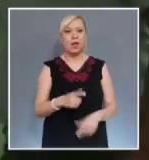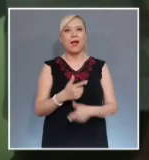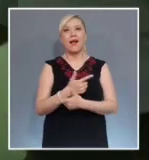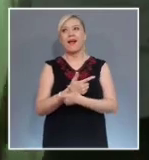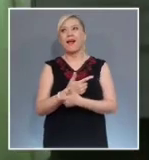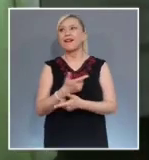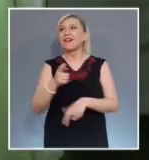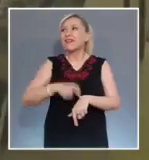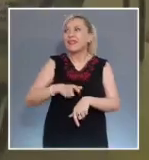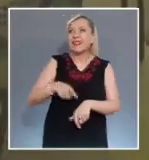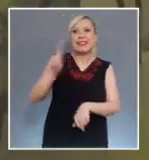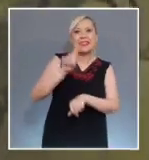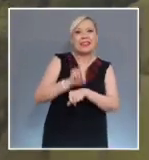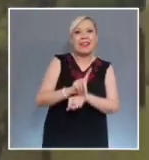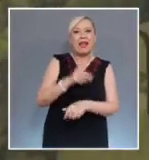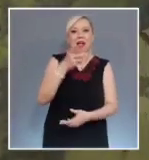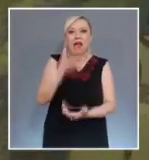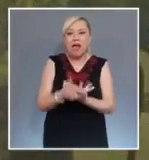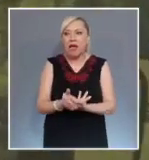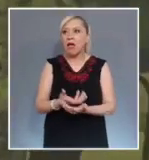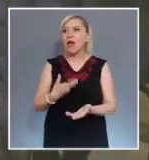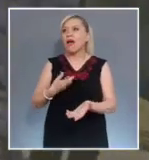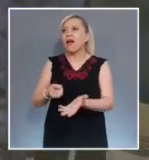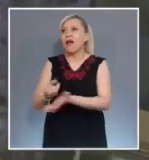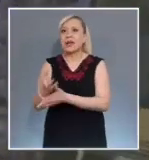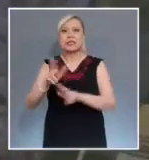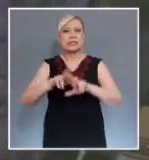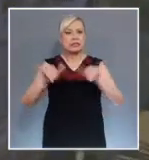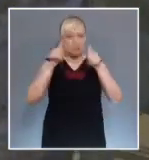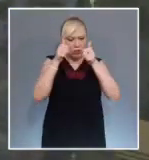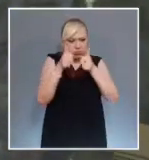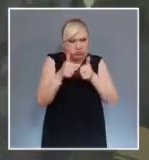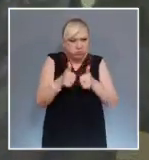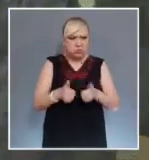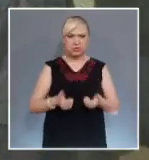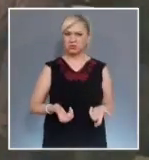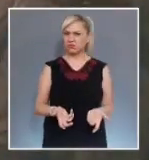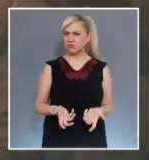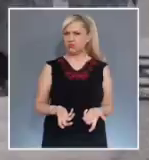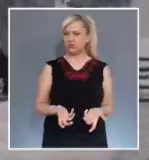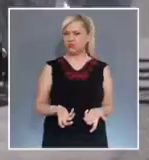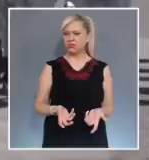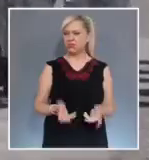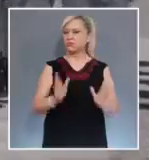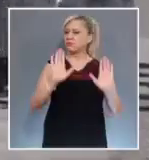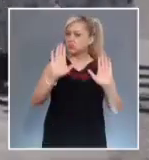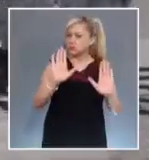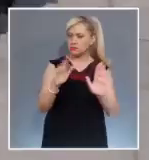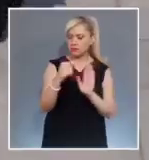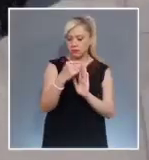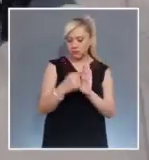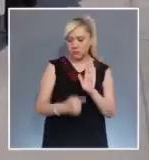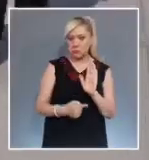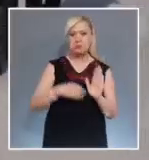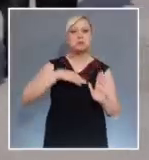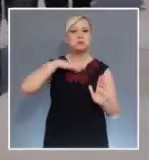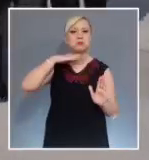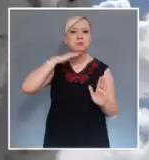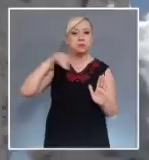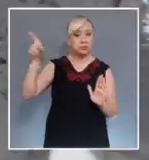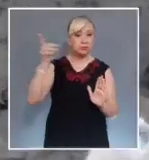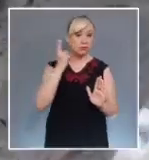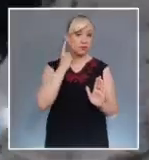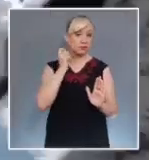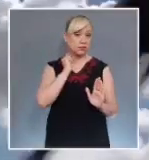de su adscripción o comisión el pleno determinó que no hubo omisión para regular un procedimiento de responsabilidad